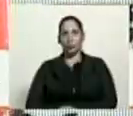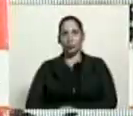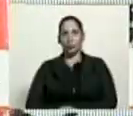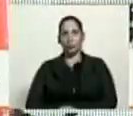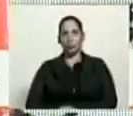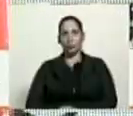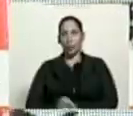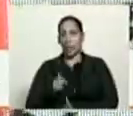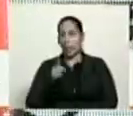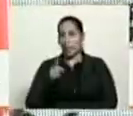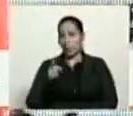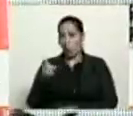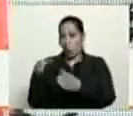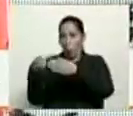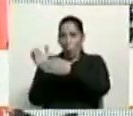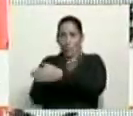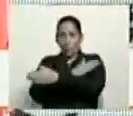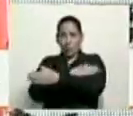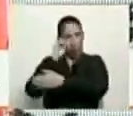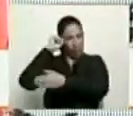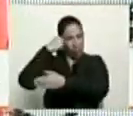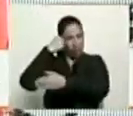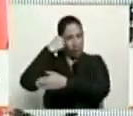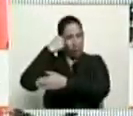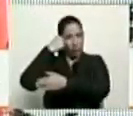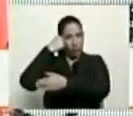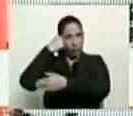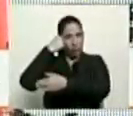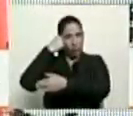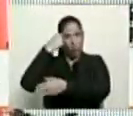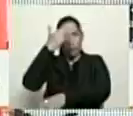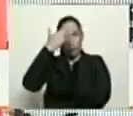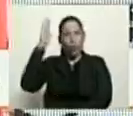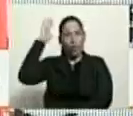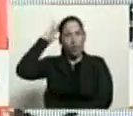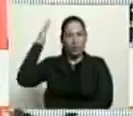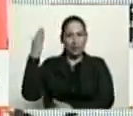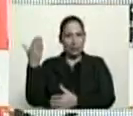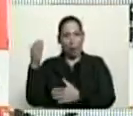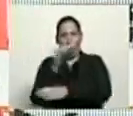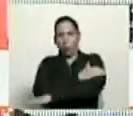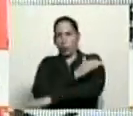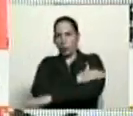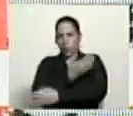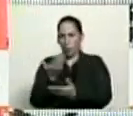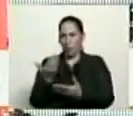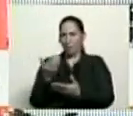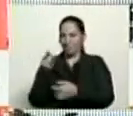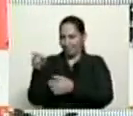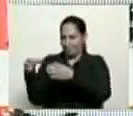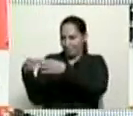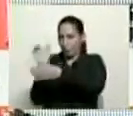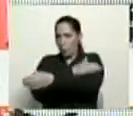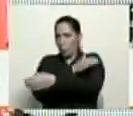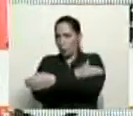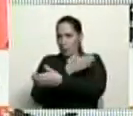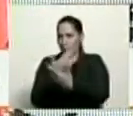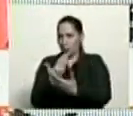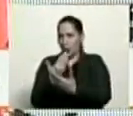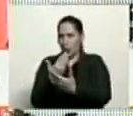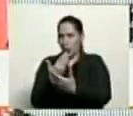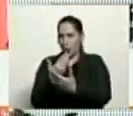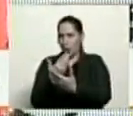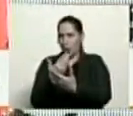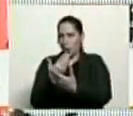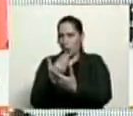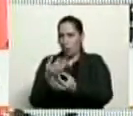Eso, la derecha, recordemos la hipocresía de la derecha. La derecha venezolana introdujo ante el